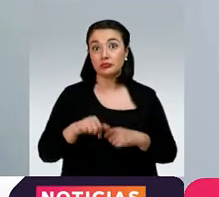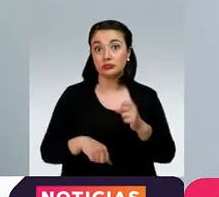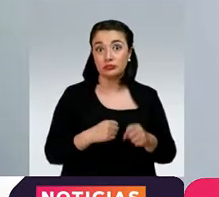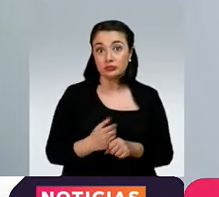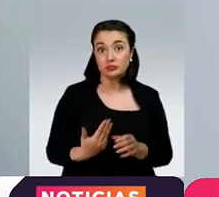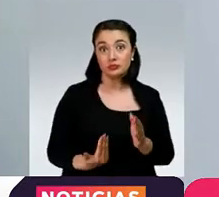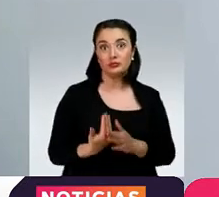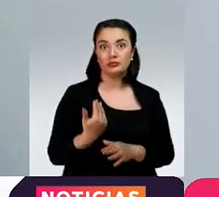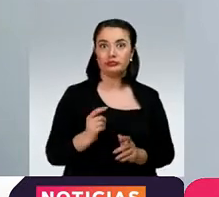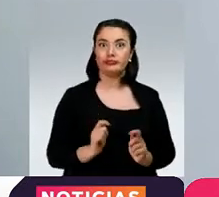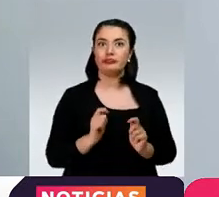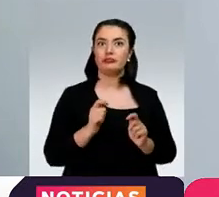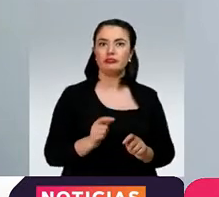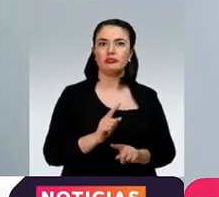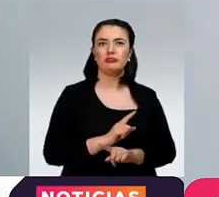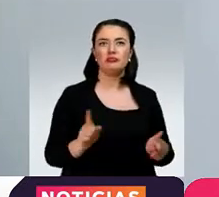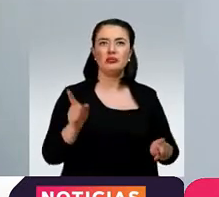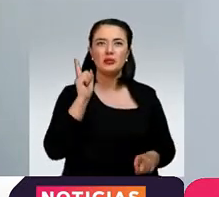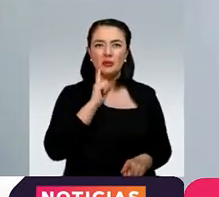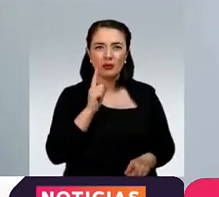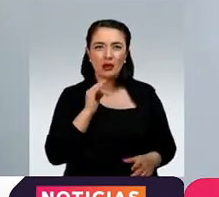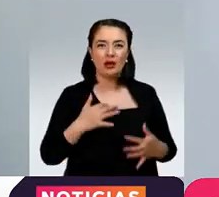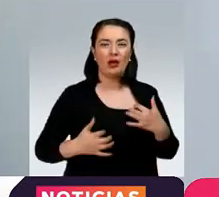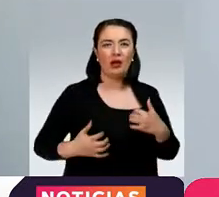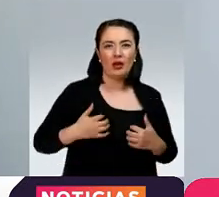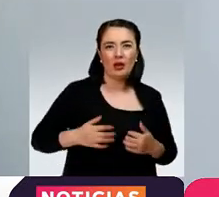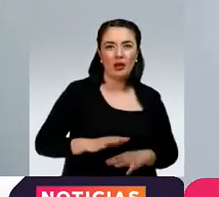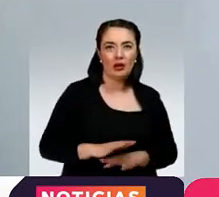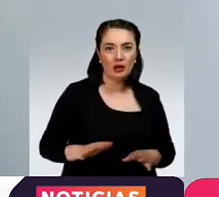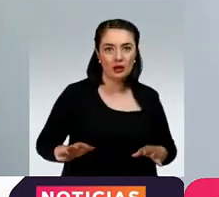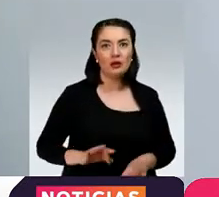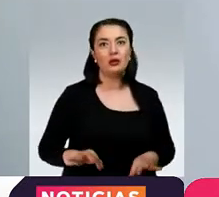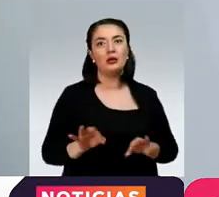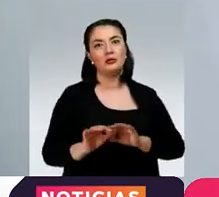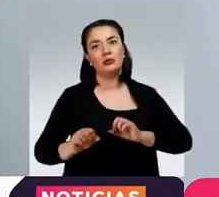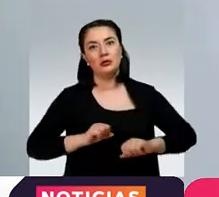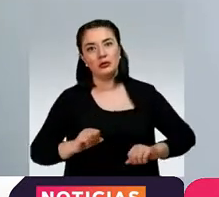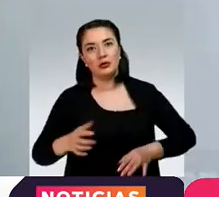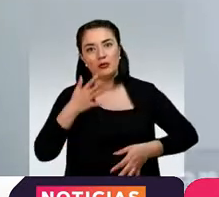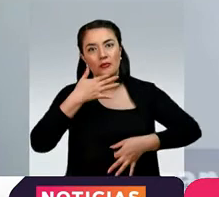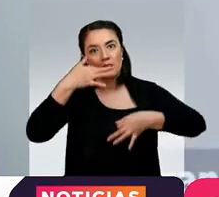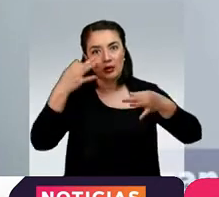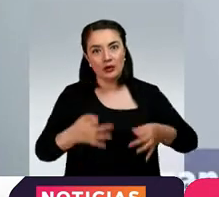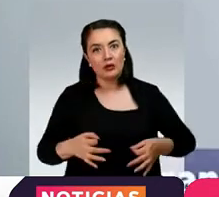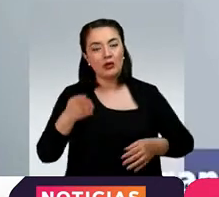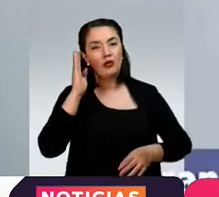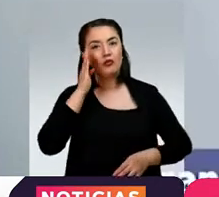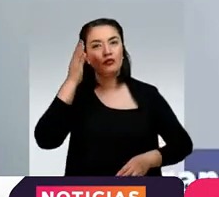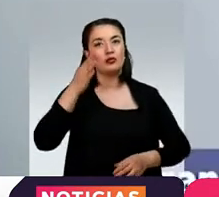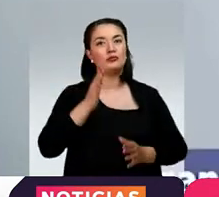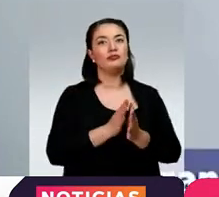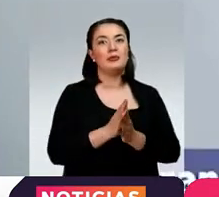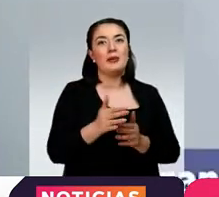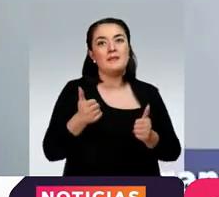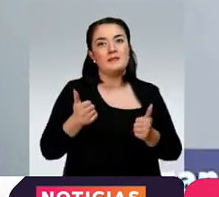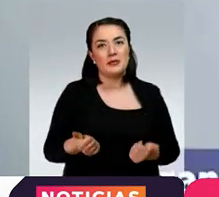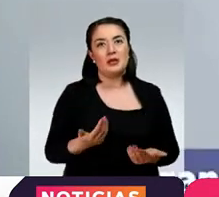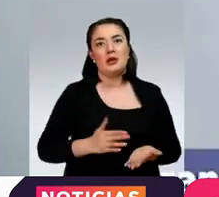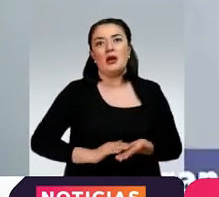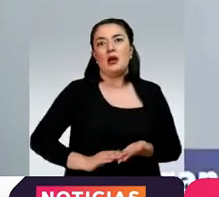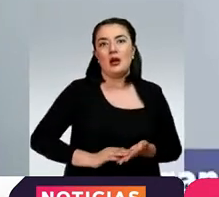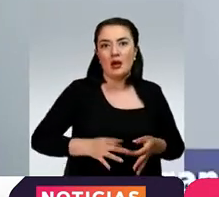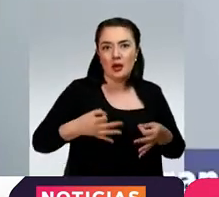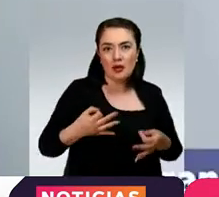caigan las mentiras y los miedos. Y pongamos en marcha desde la verdad un futuro de esperanza, reconciliación